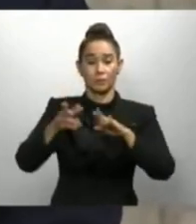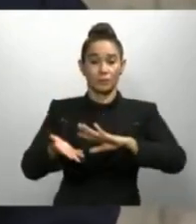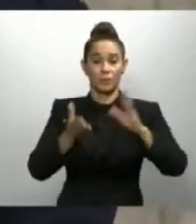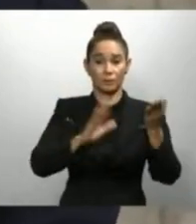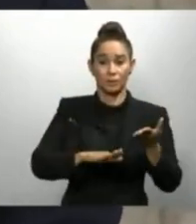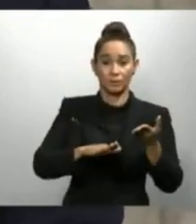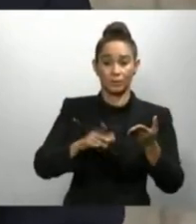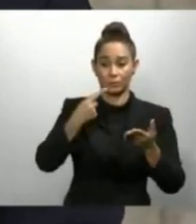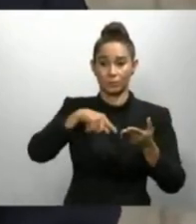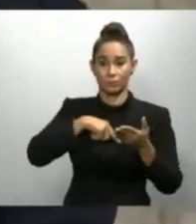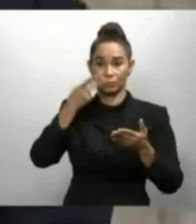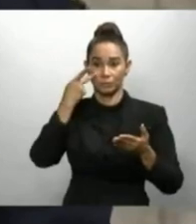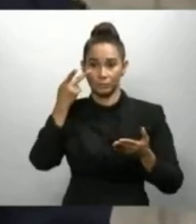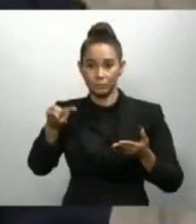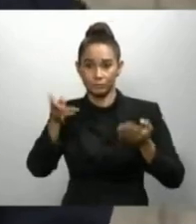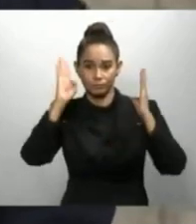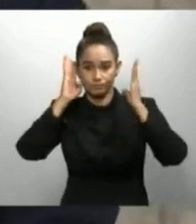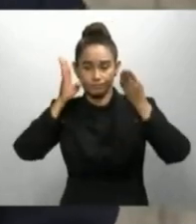prácticamente, como ha dicho